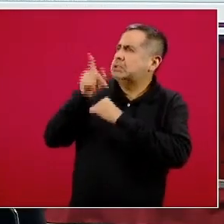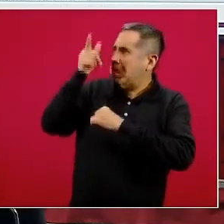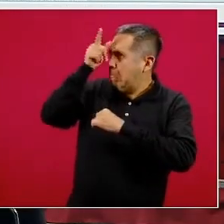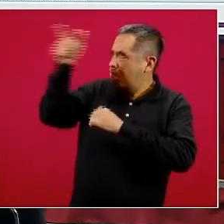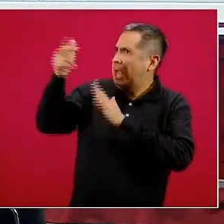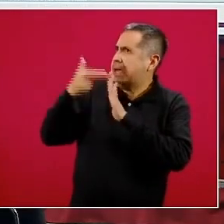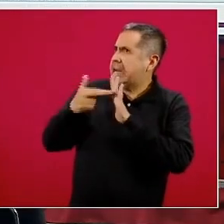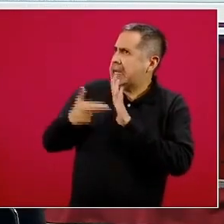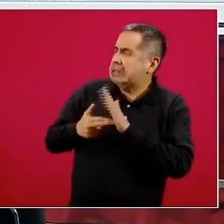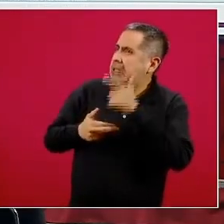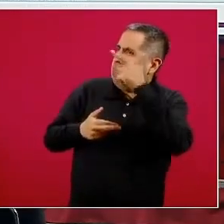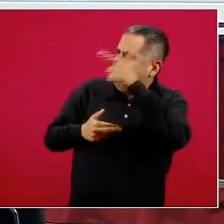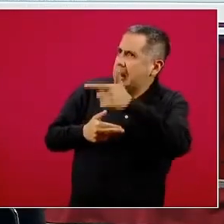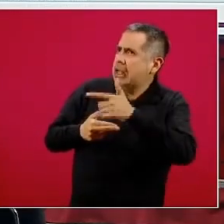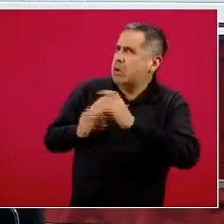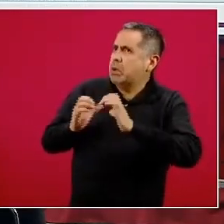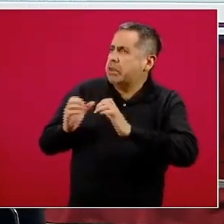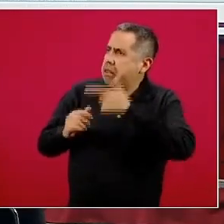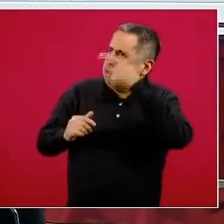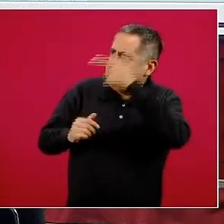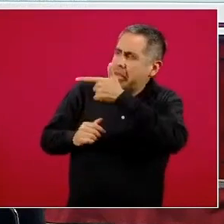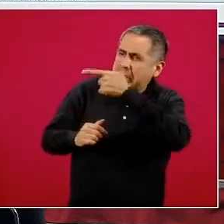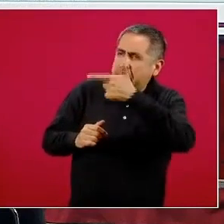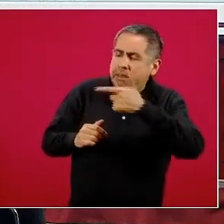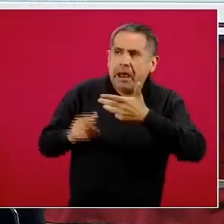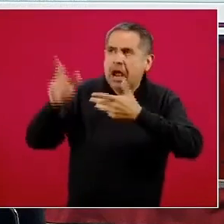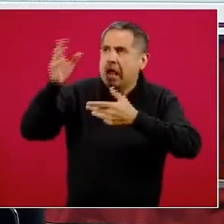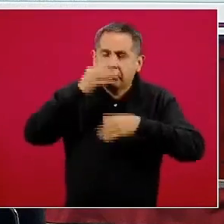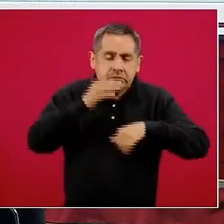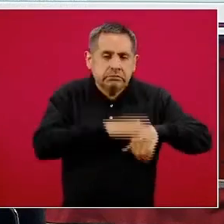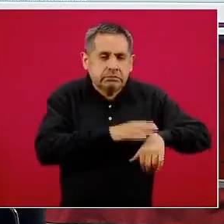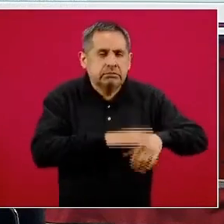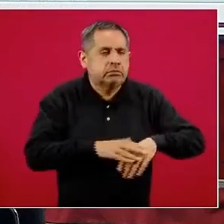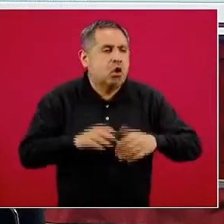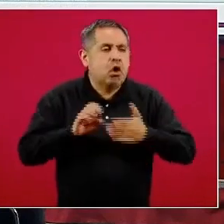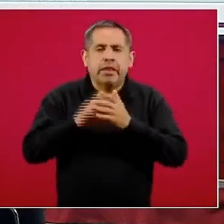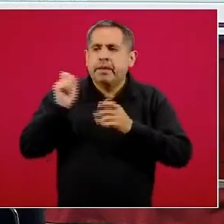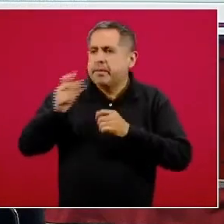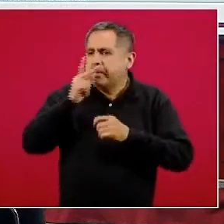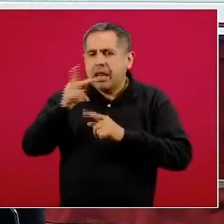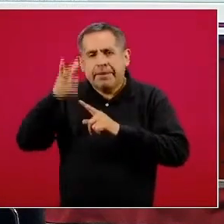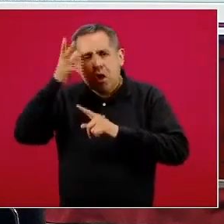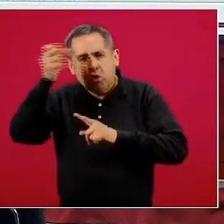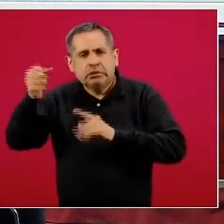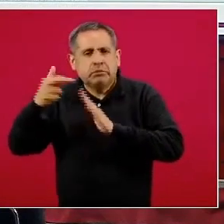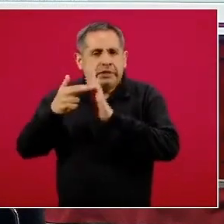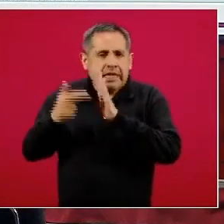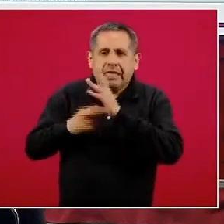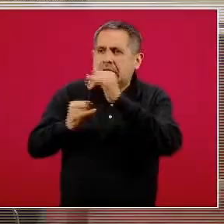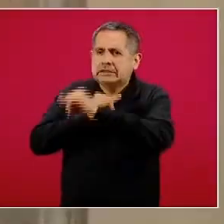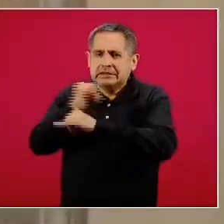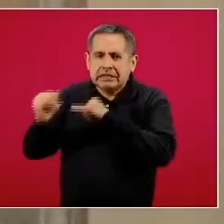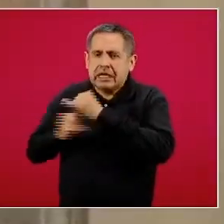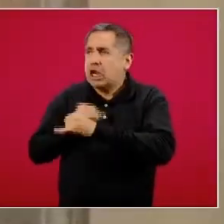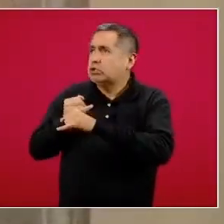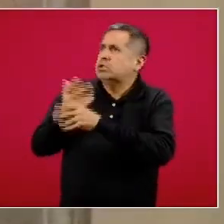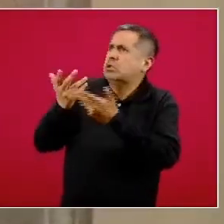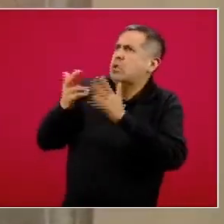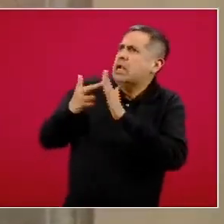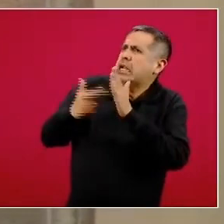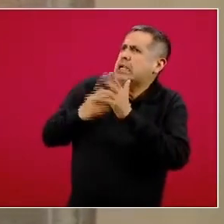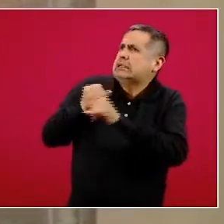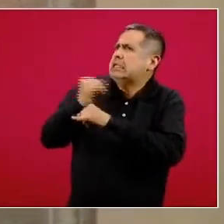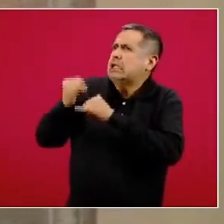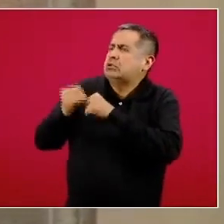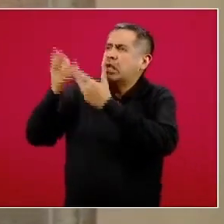y también revisamos de manera continua, por ejemplo, las definiciones operacionales o los lineamientos que se manejan a nivel